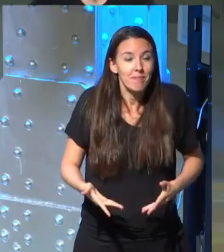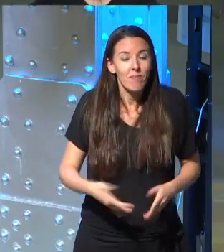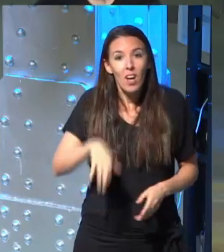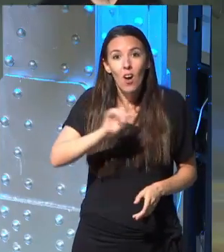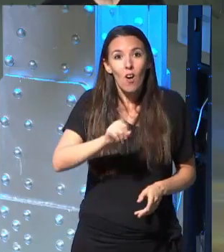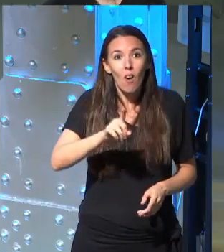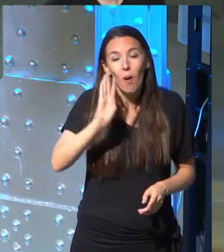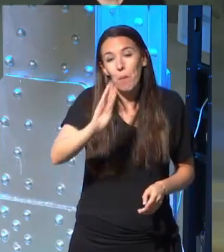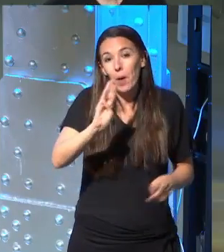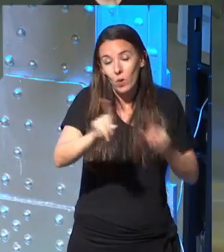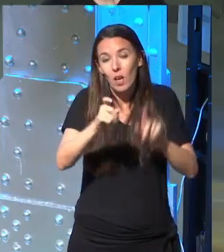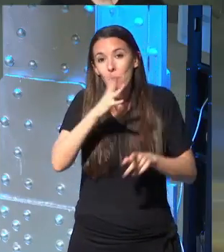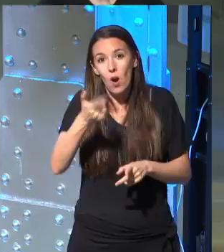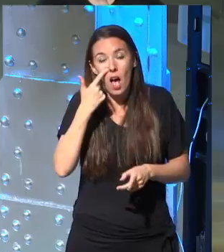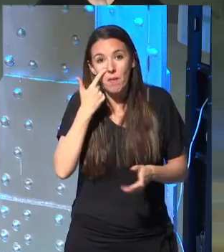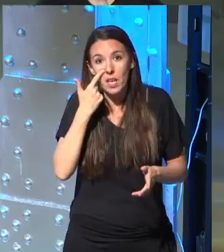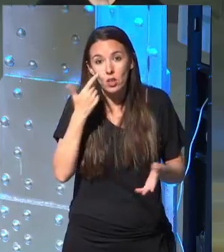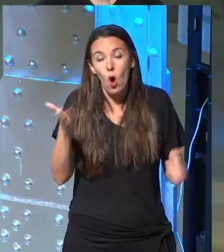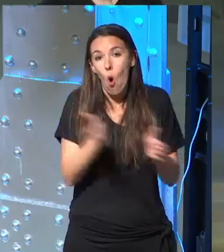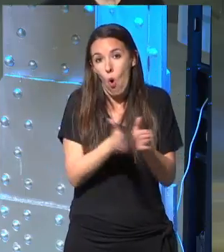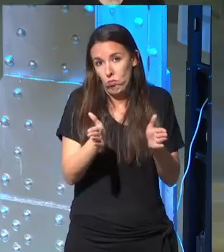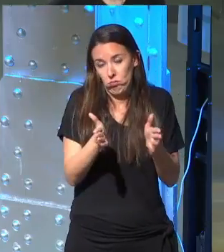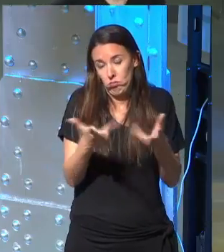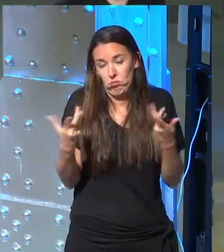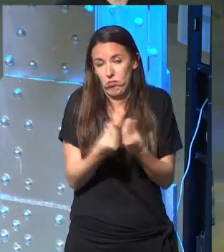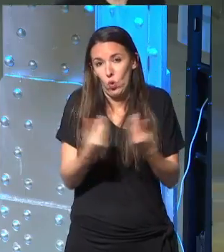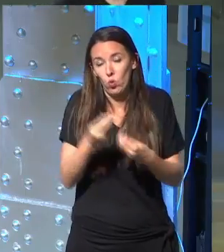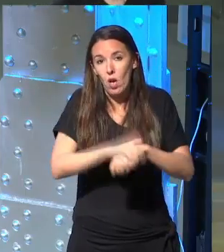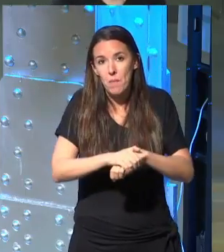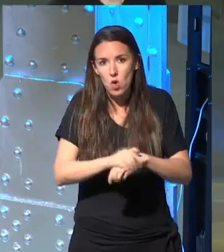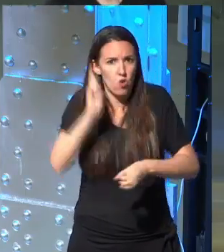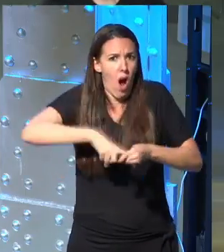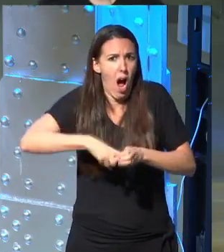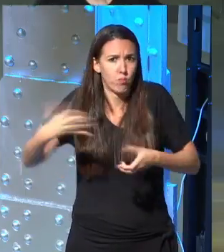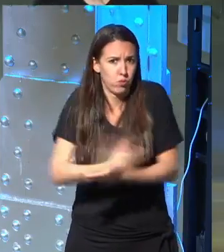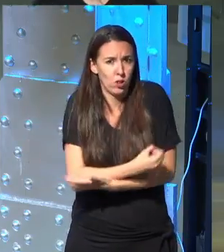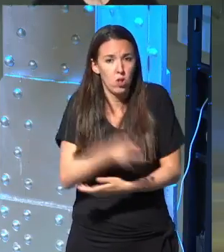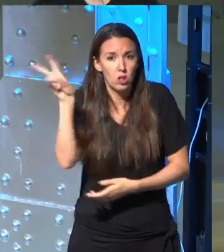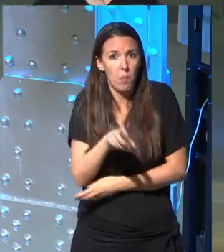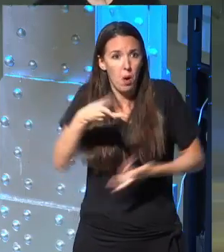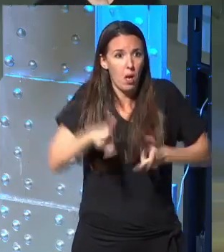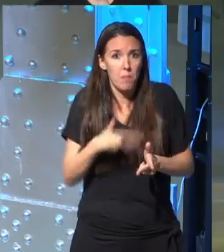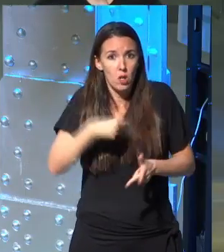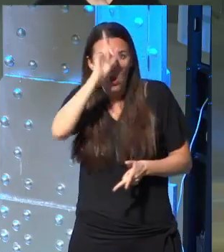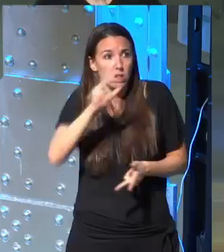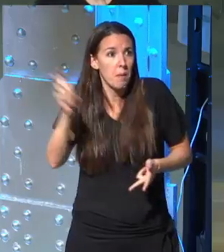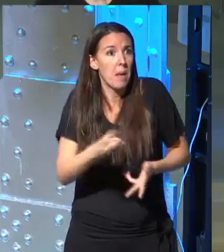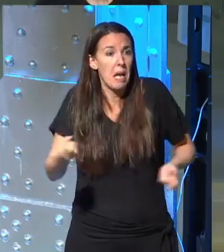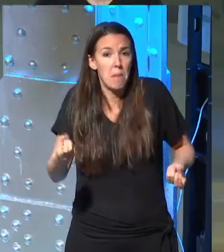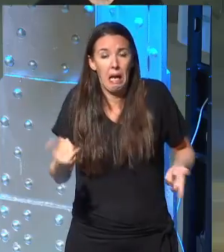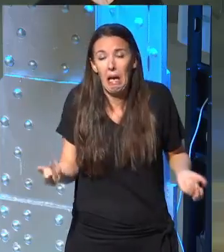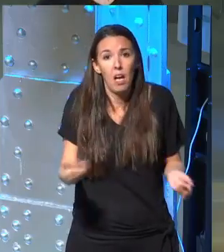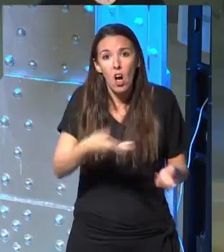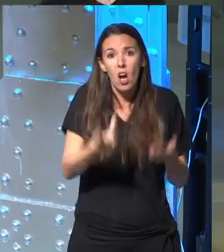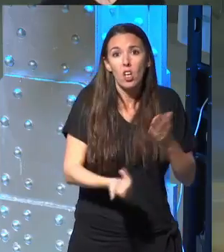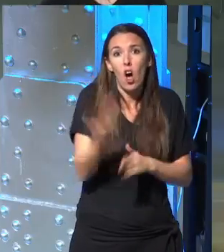No, yo te iba a preguntar porque, a ver, yo vengo acompañando a una amiga y yo soy de las que se apunta a un bombardeo, entonces yo estoy aquí, pero yo no sabía que venía, como el otro día que